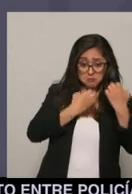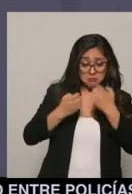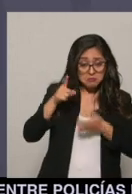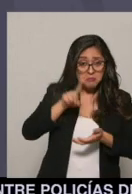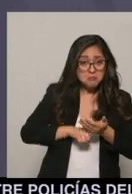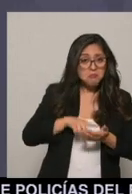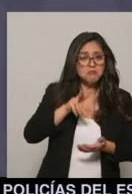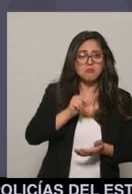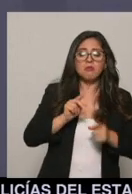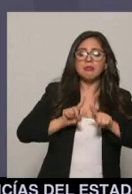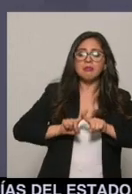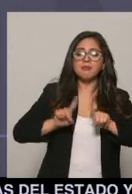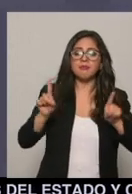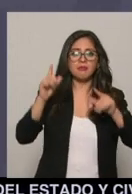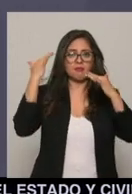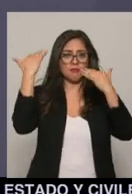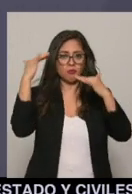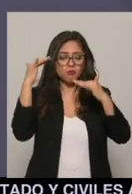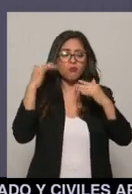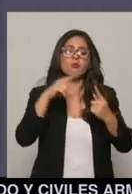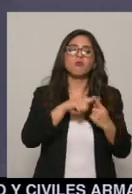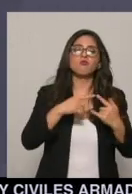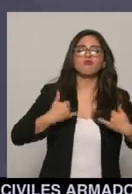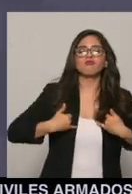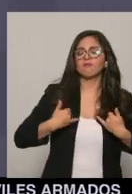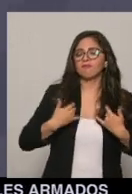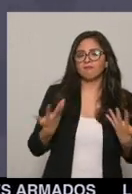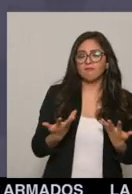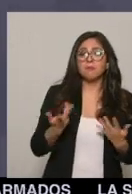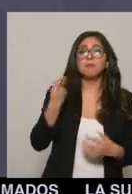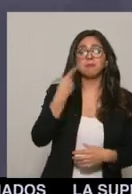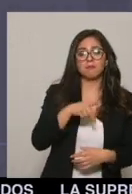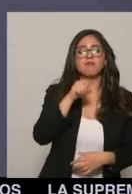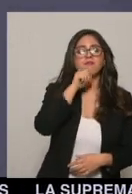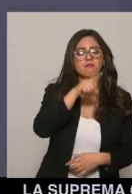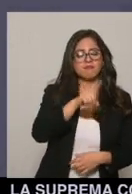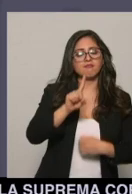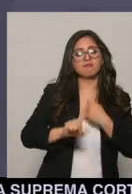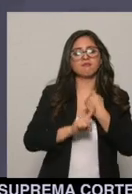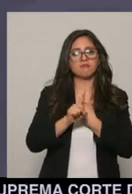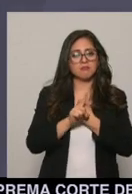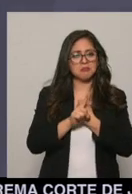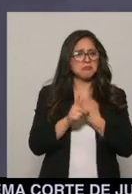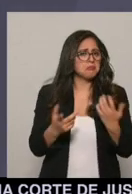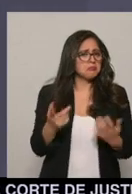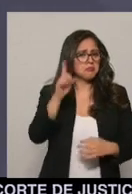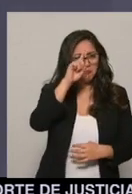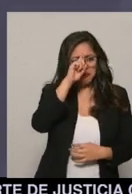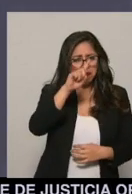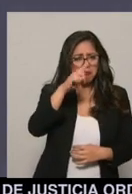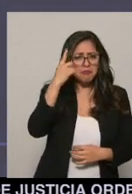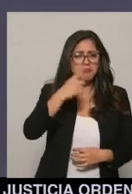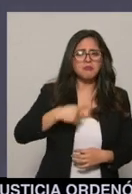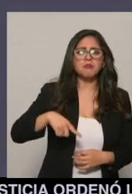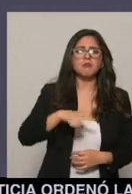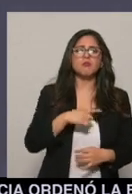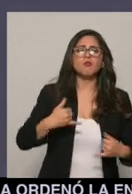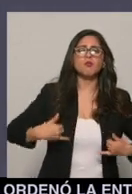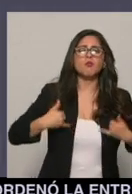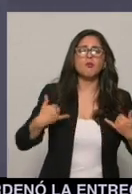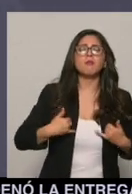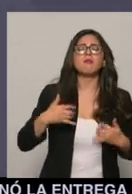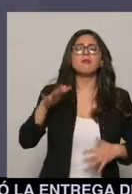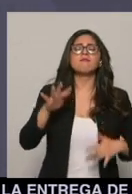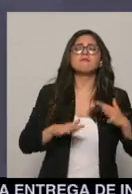adultos y jóvenes. Y en ese sentido, pues están en mucho riesgo, ¿no? Es fácil que un joven, ante una